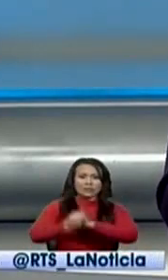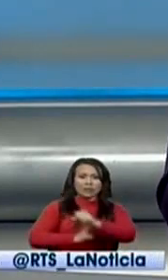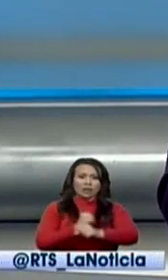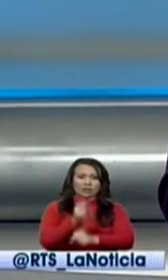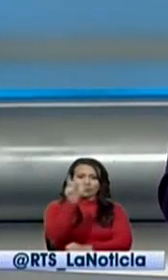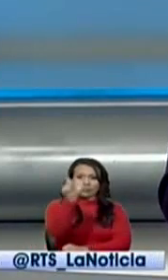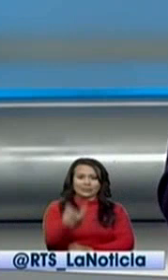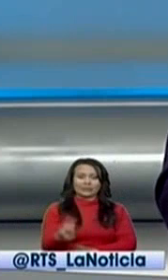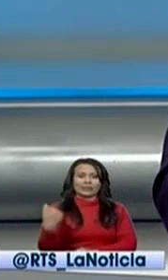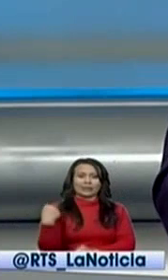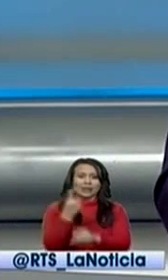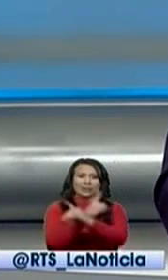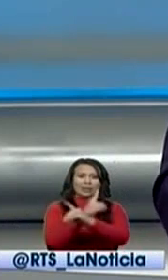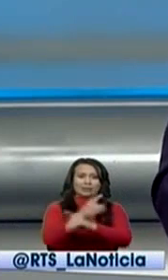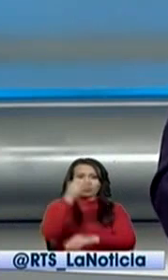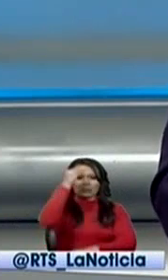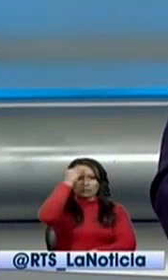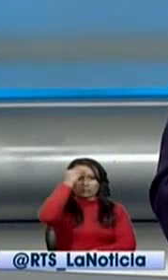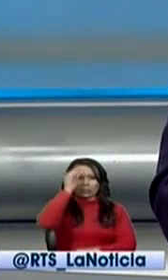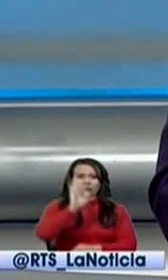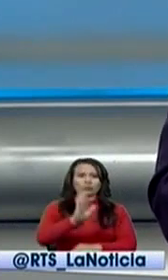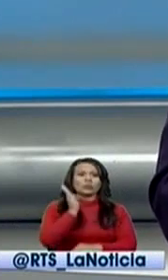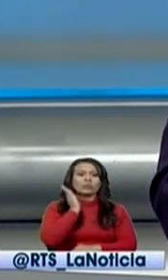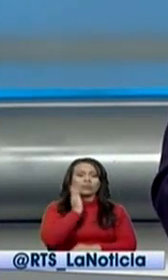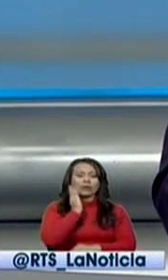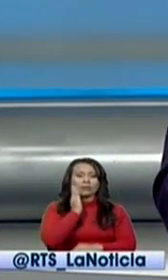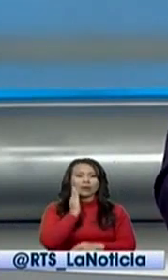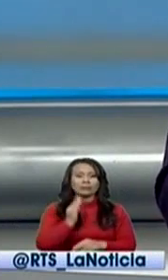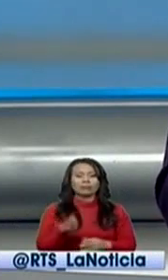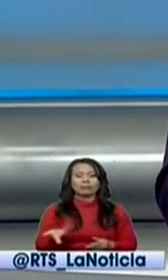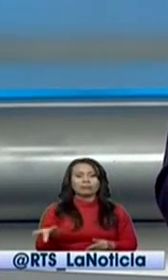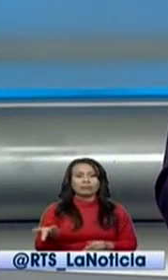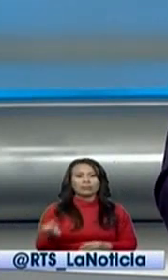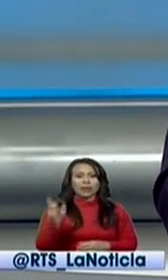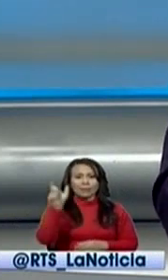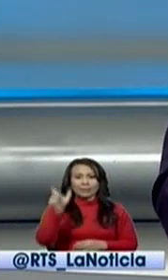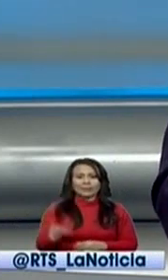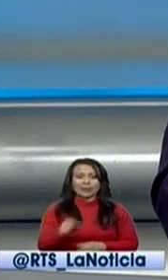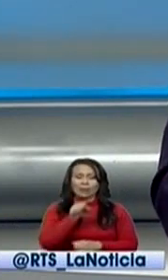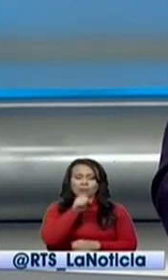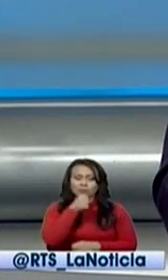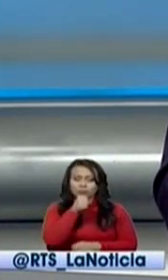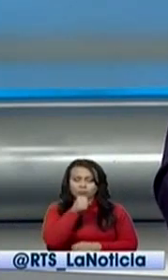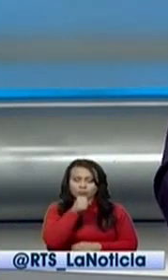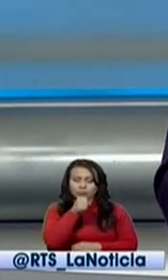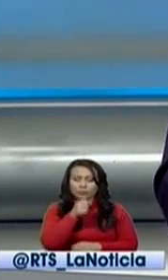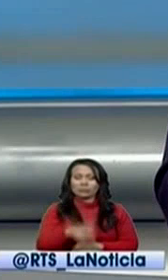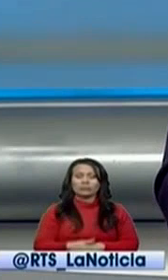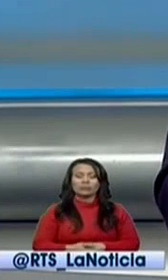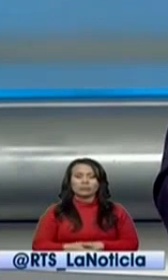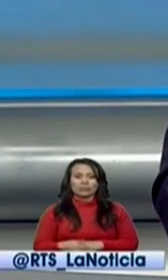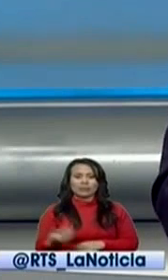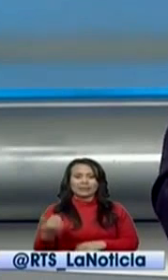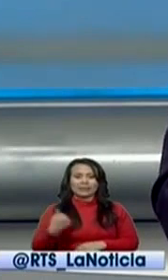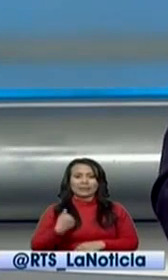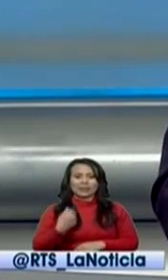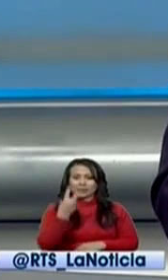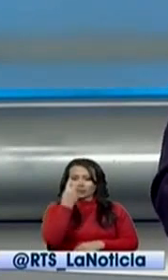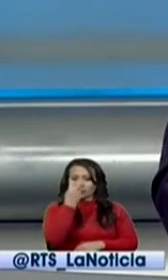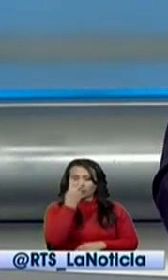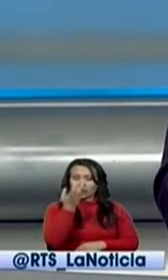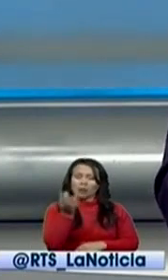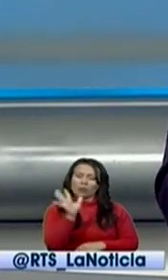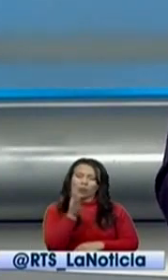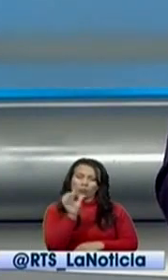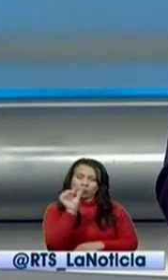de discapacidad intelectual. Su madre, a pesar que es una persona de la tercera edad y casi tiene perdida la visión, lo